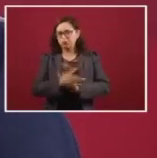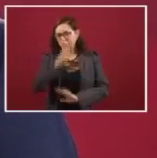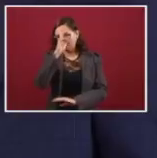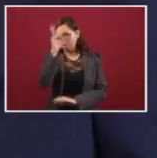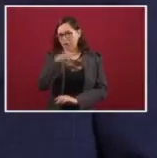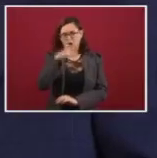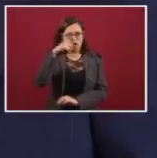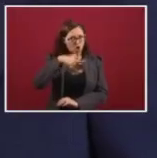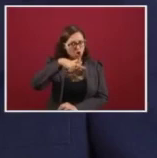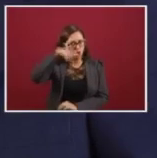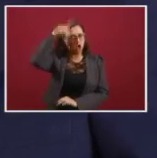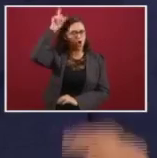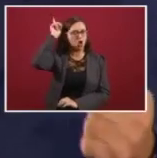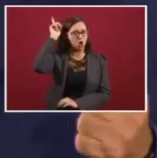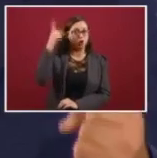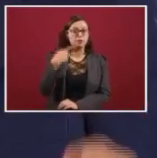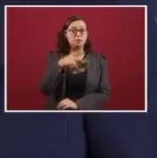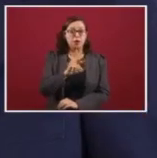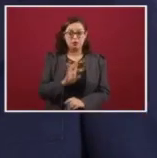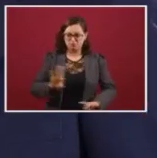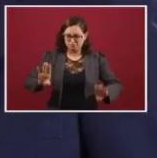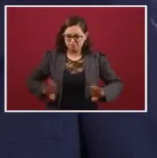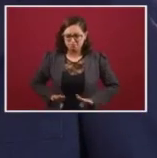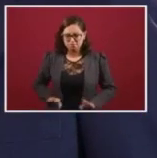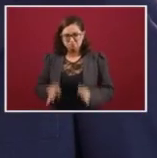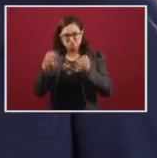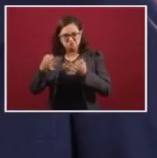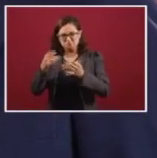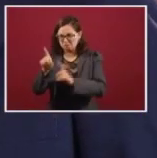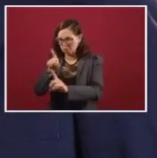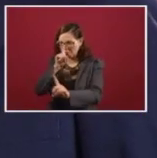Pero si hay principios, si hay ideales,